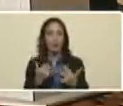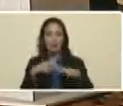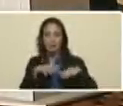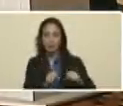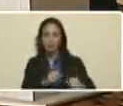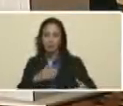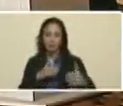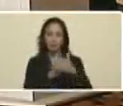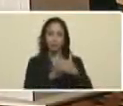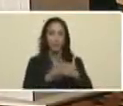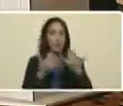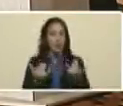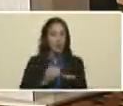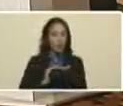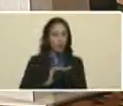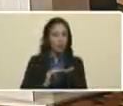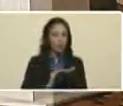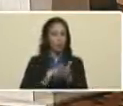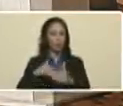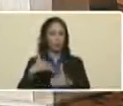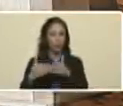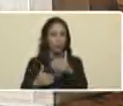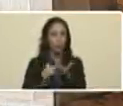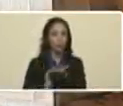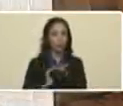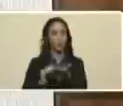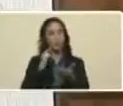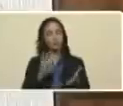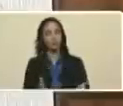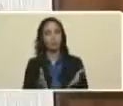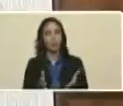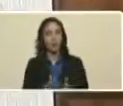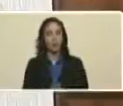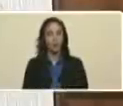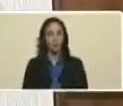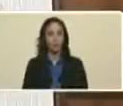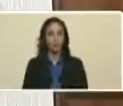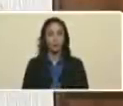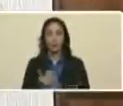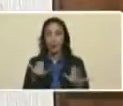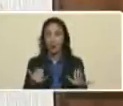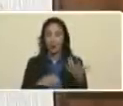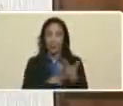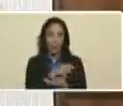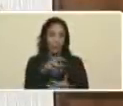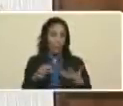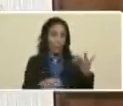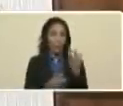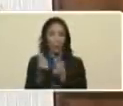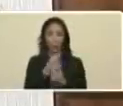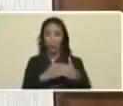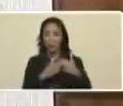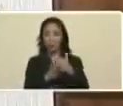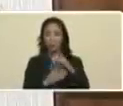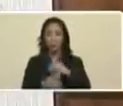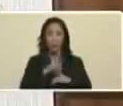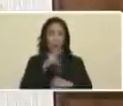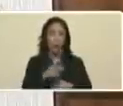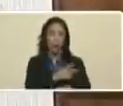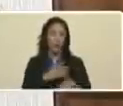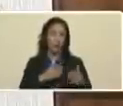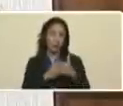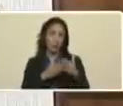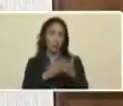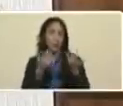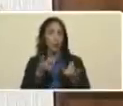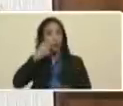y estemos en ventaja y ganando. En medio de grandes dificultades y luchas, y tengamos a nuestro